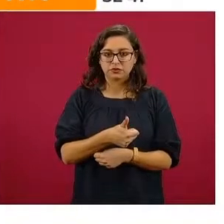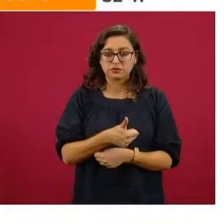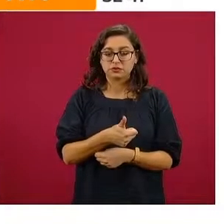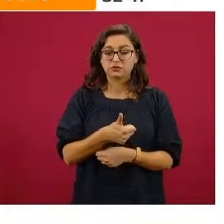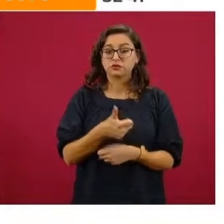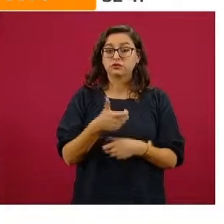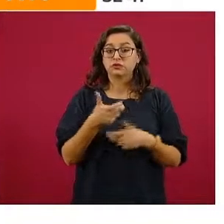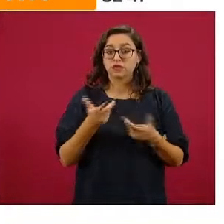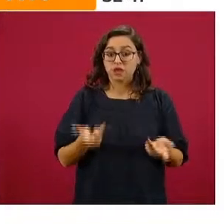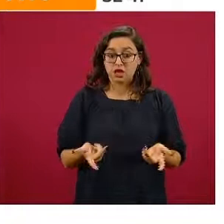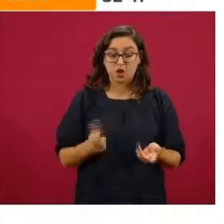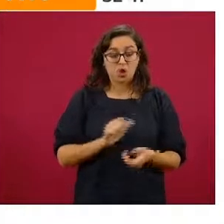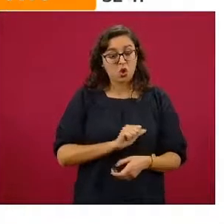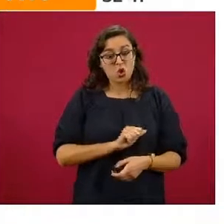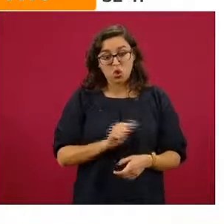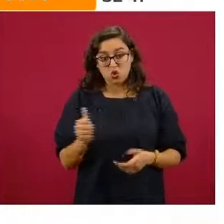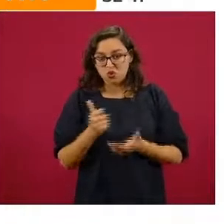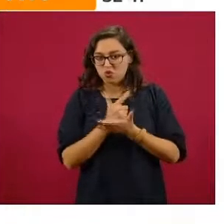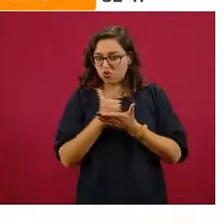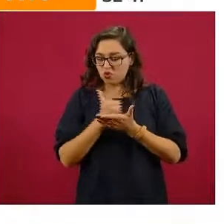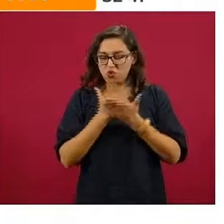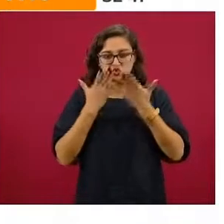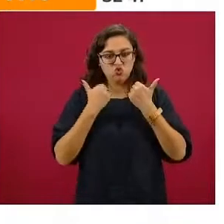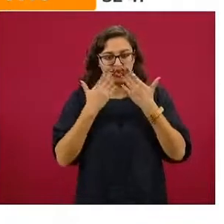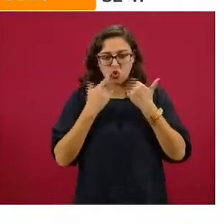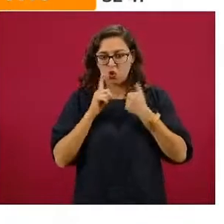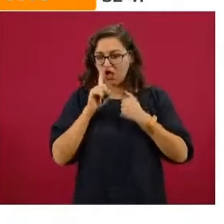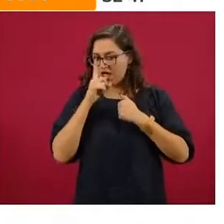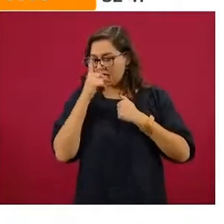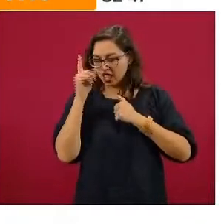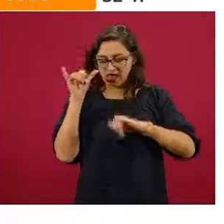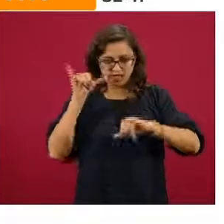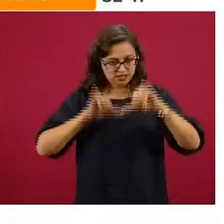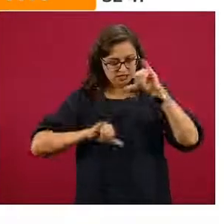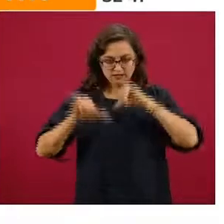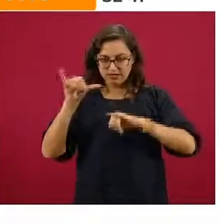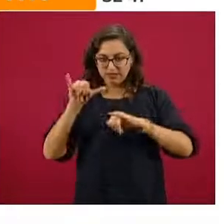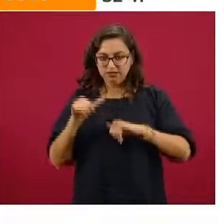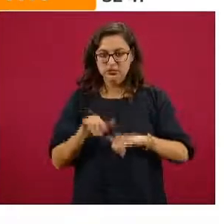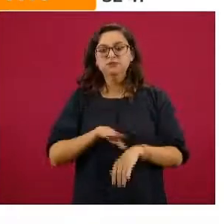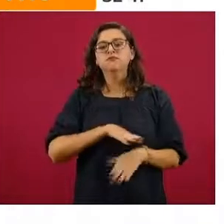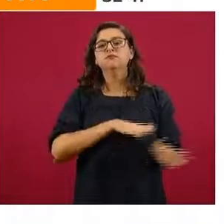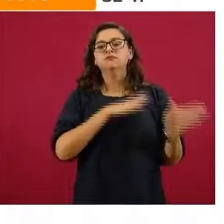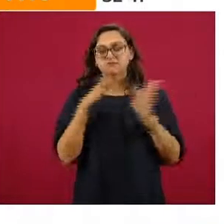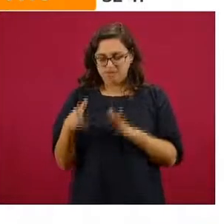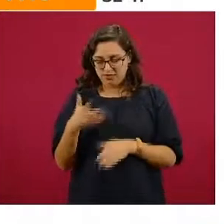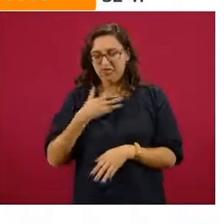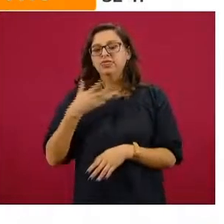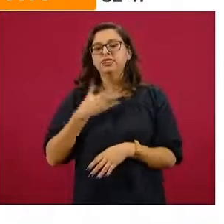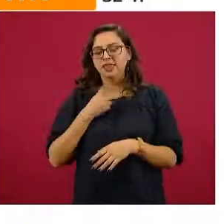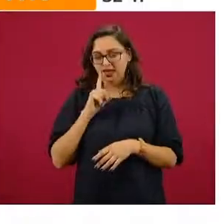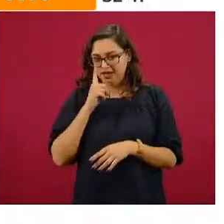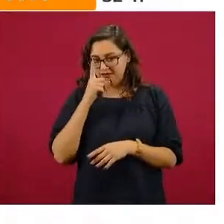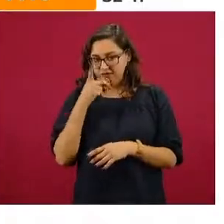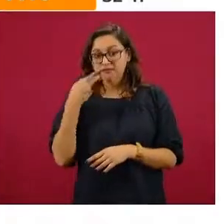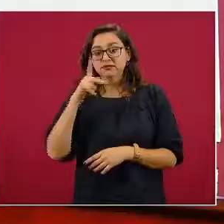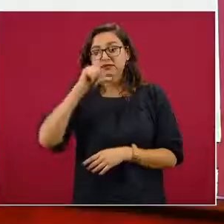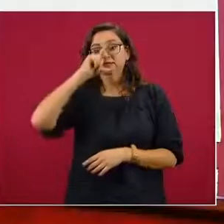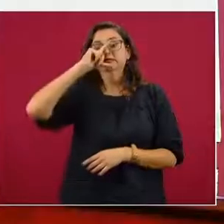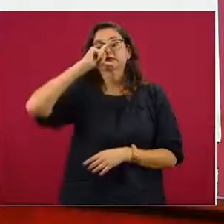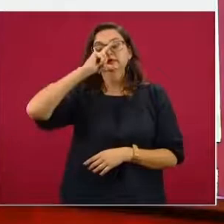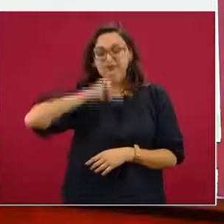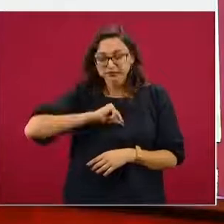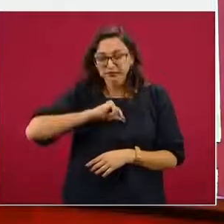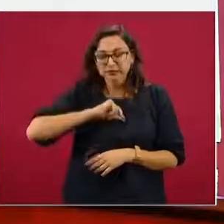que no tienen muestra, los grises, los que tienen muestra, pero el procesamiento del laboratorio imposibilitó tener un